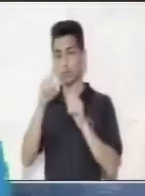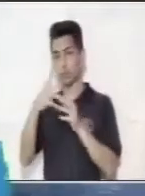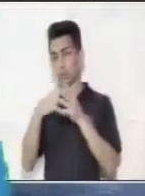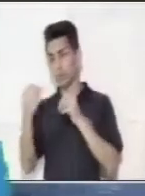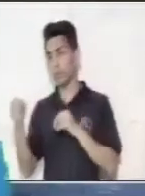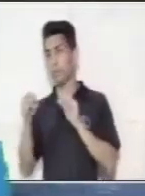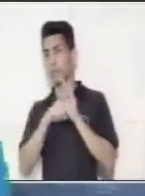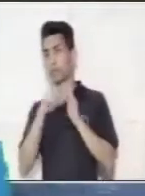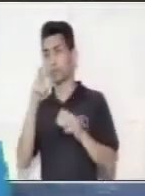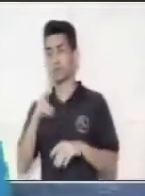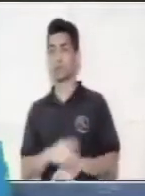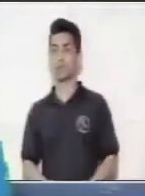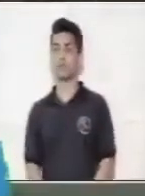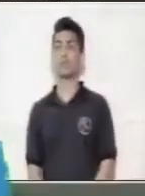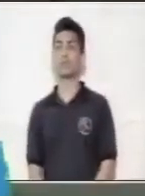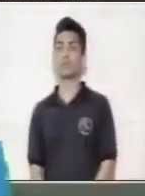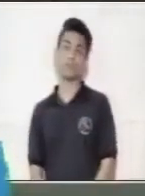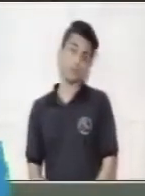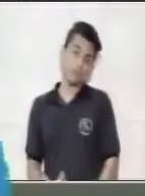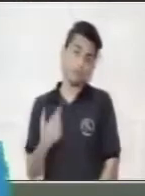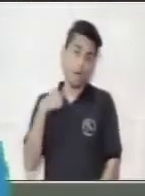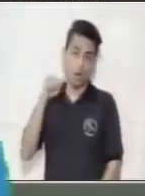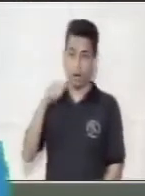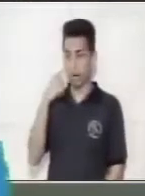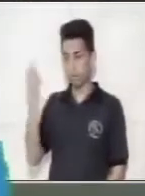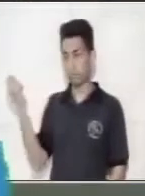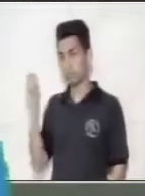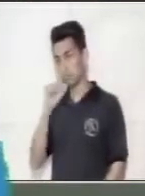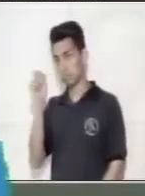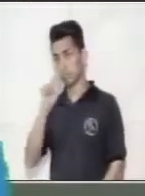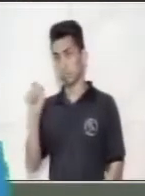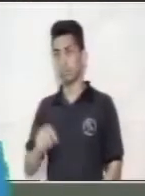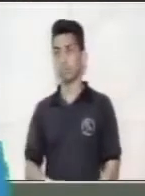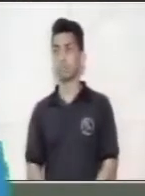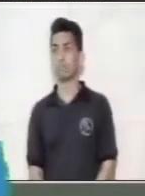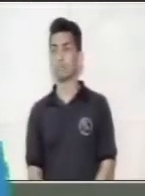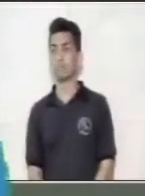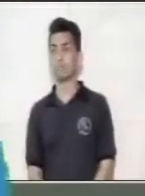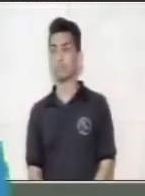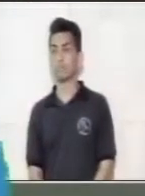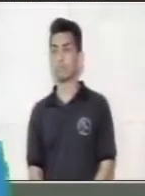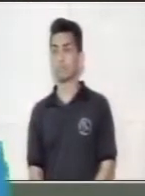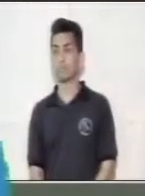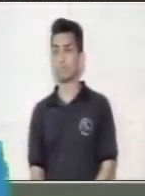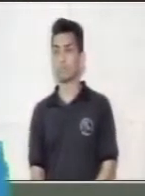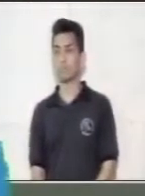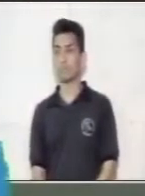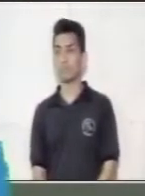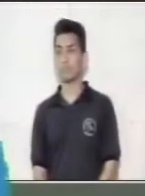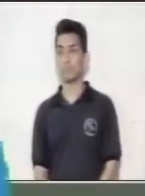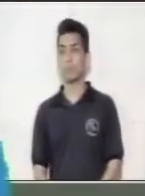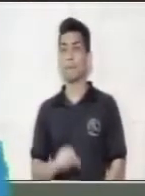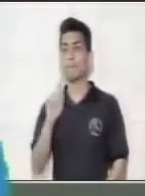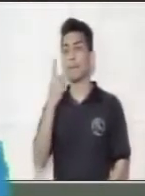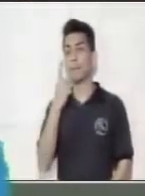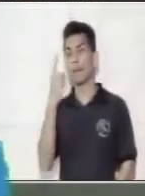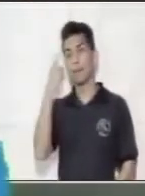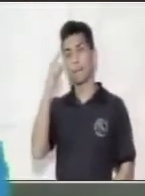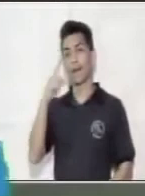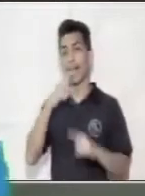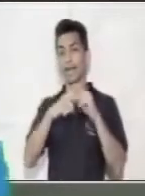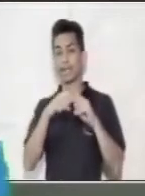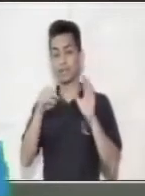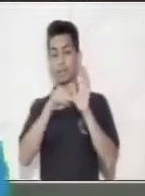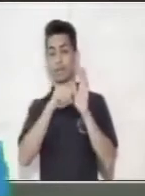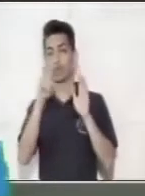2. Grafiquemos entonces ahora este vector resultante. Primer coordenada para